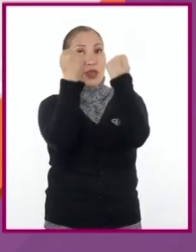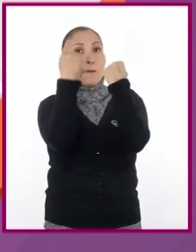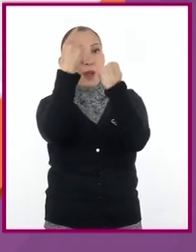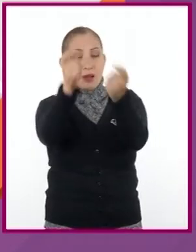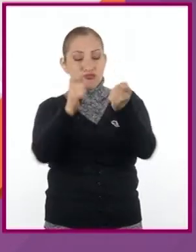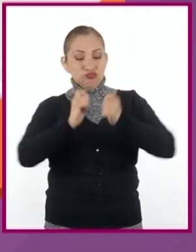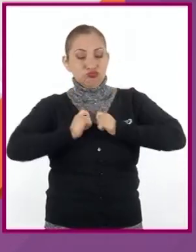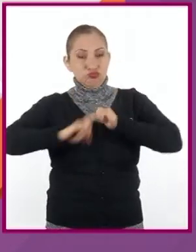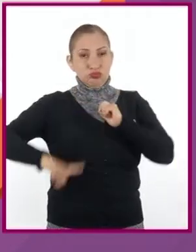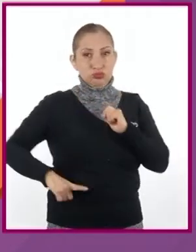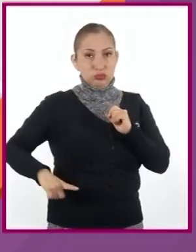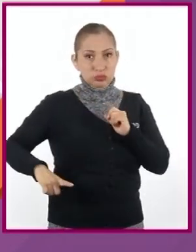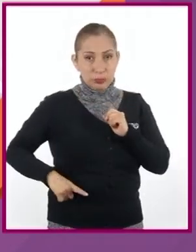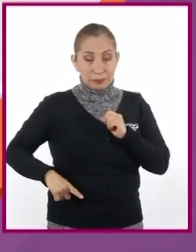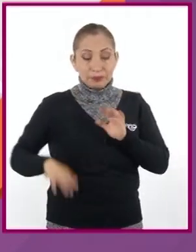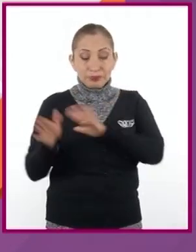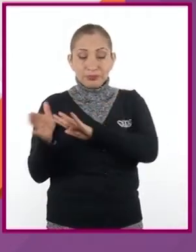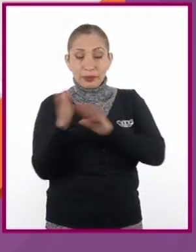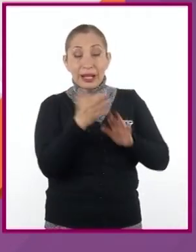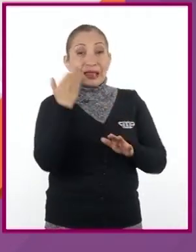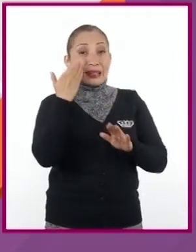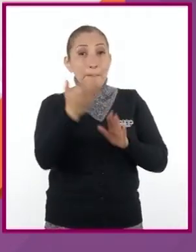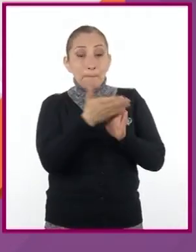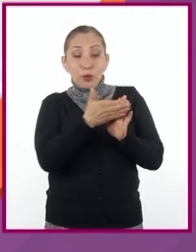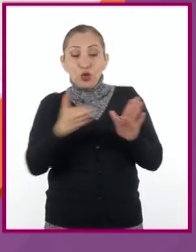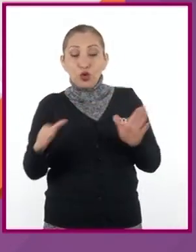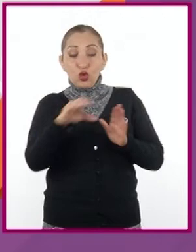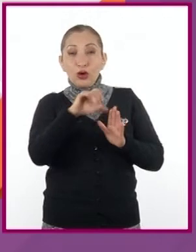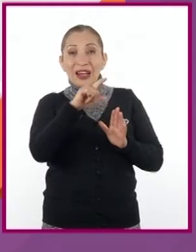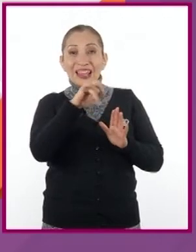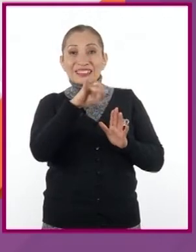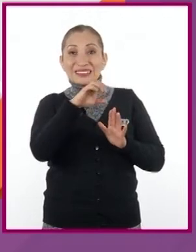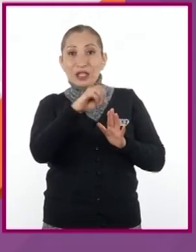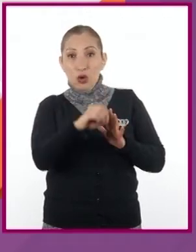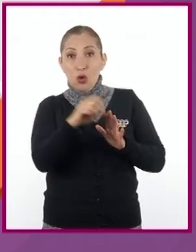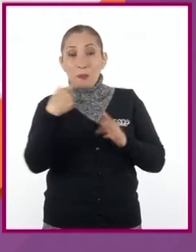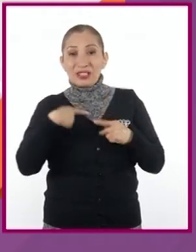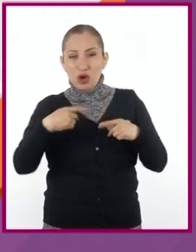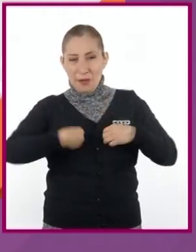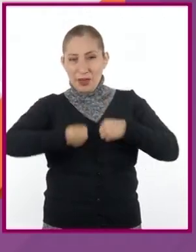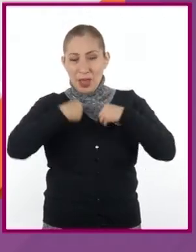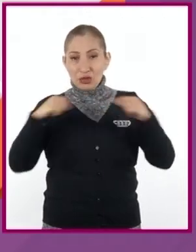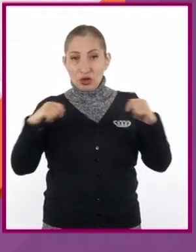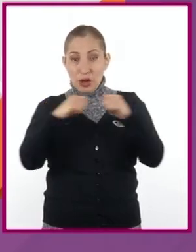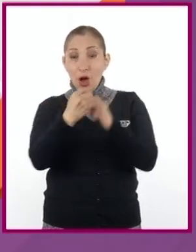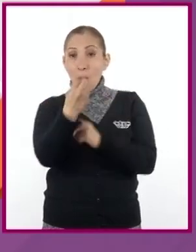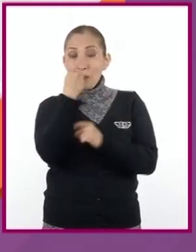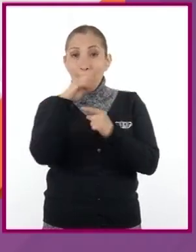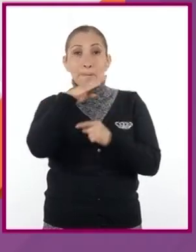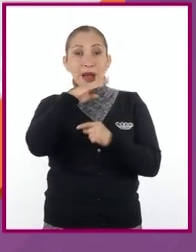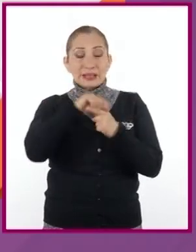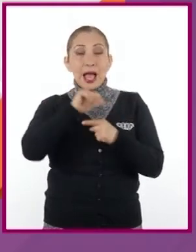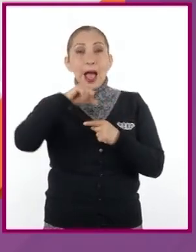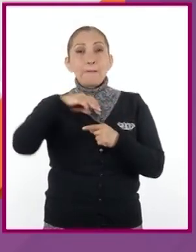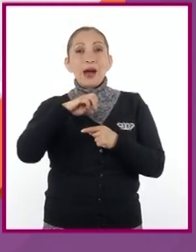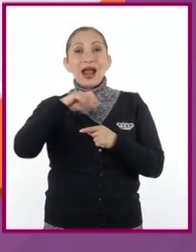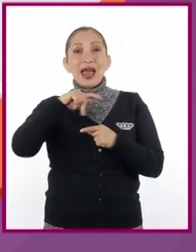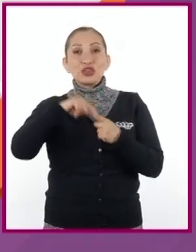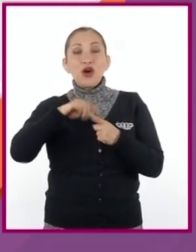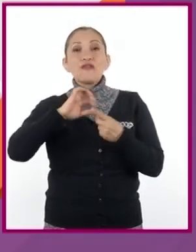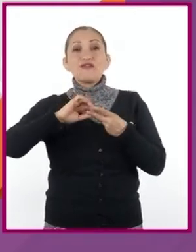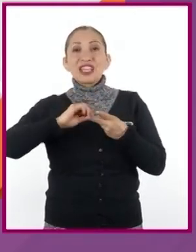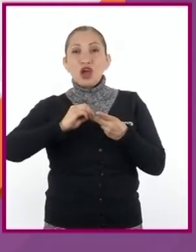gobernar. En el periodo clásico, los pobladores de Teotihuacán comían maíz, amaranto,